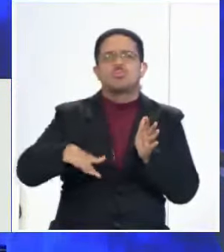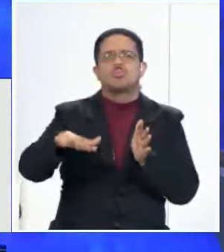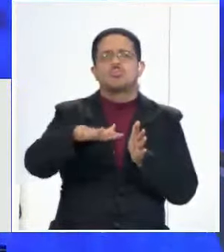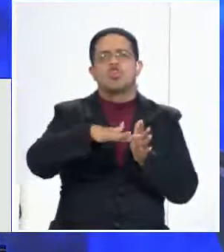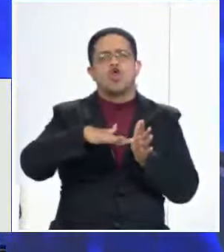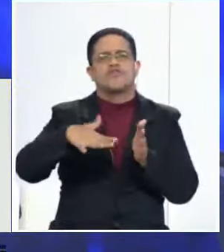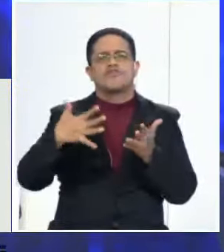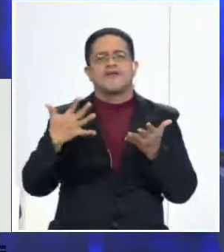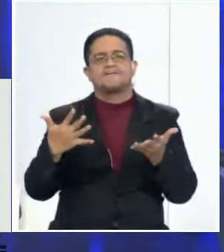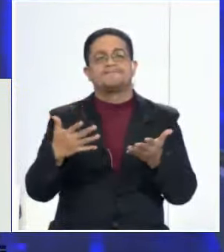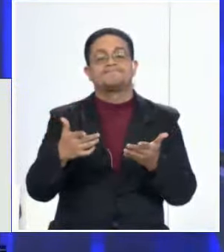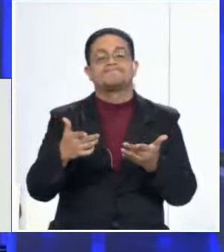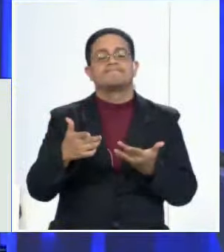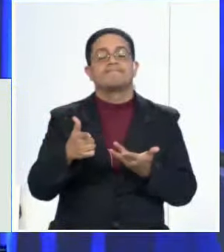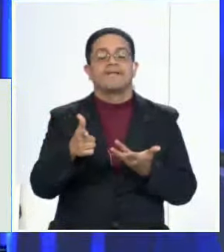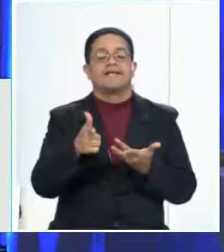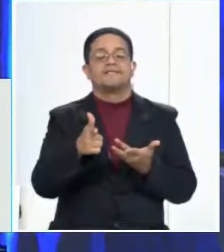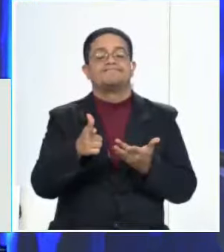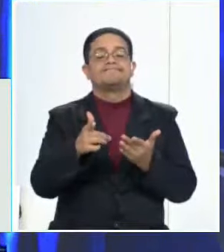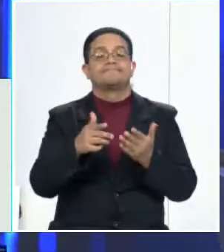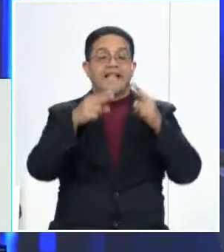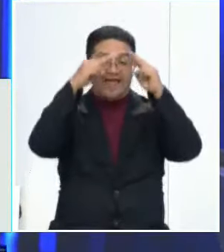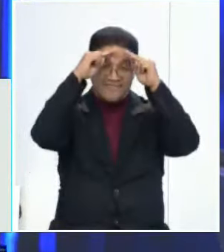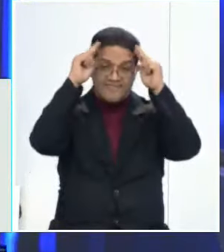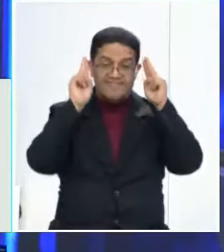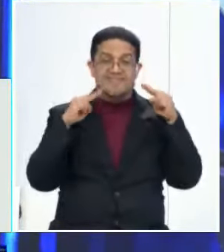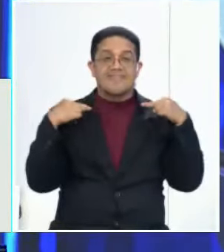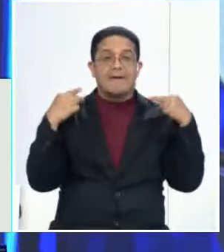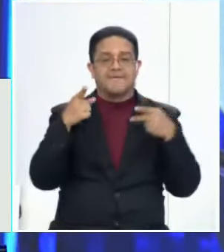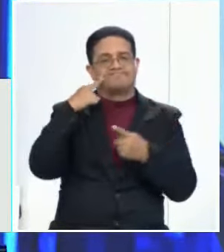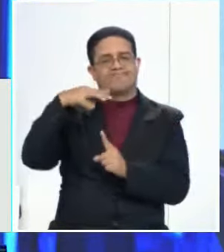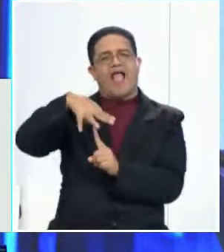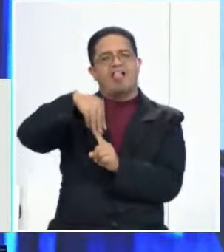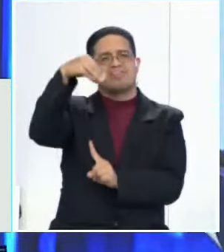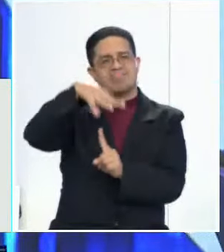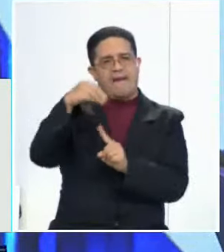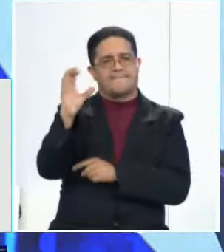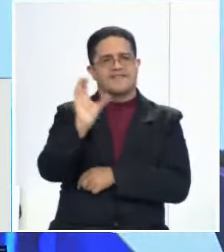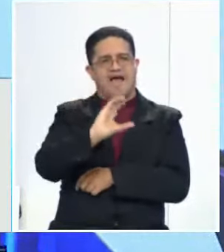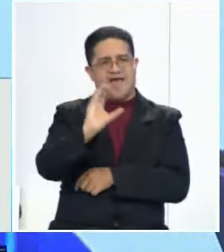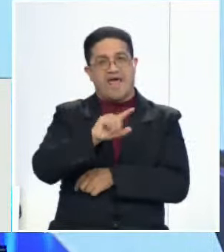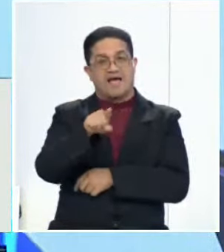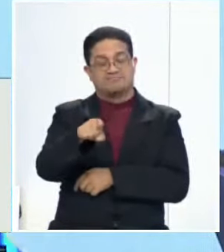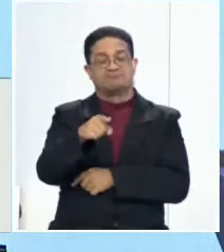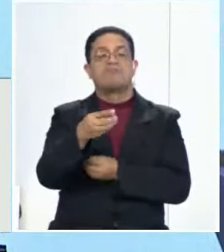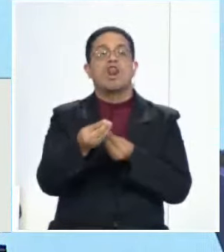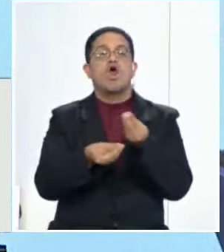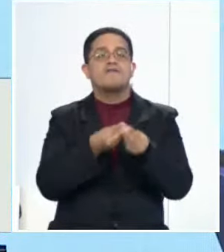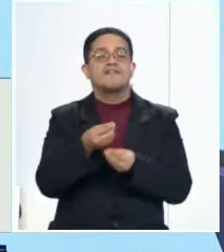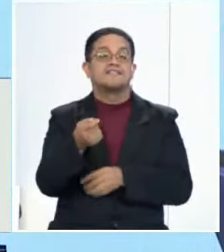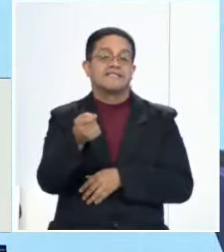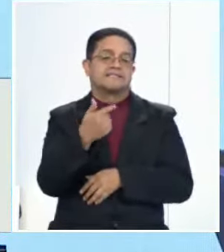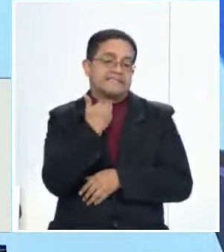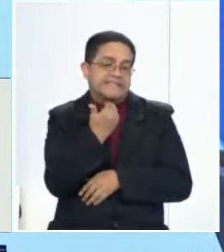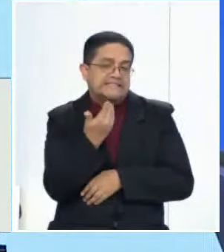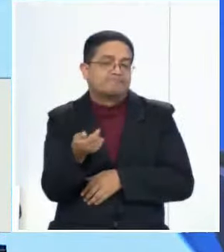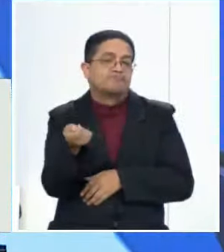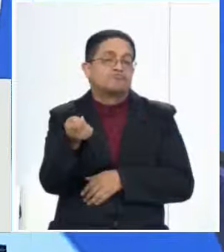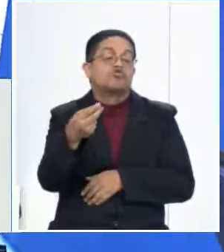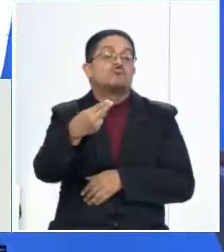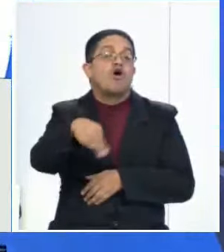salud de las Damas Salesianas en Don Bosco, Altamira, Caracas. Va a ser realizado en el mes de noviembre